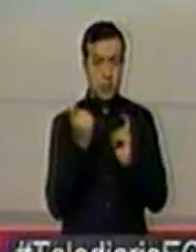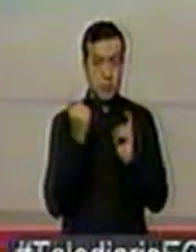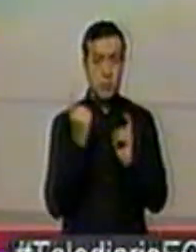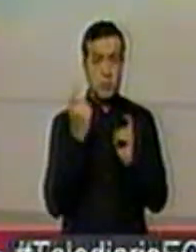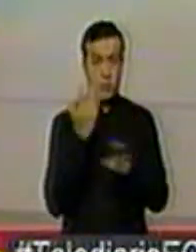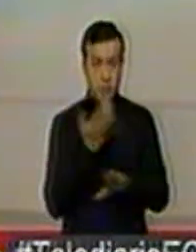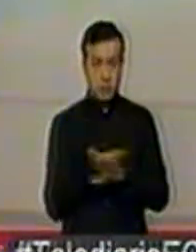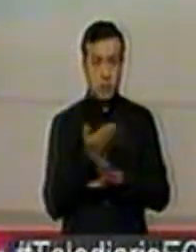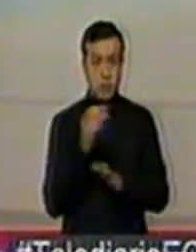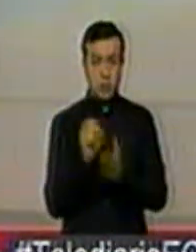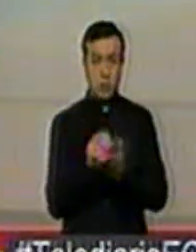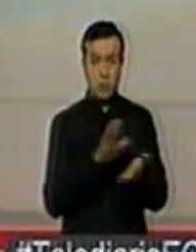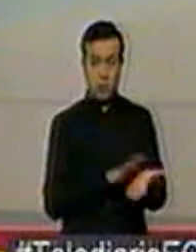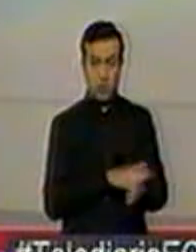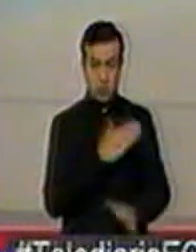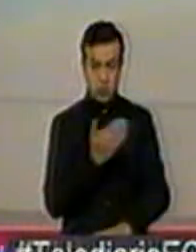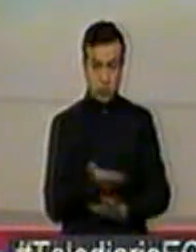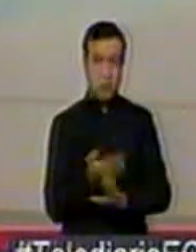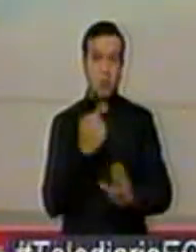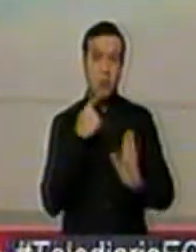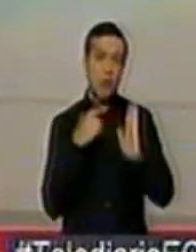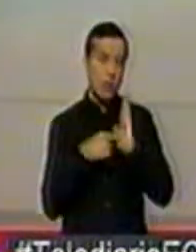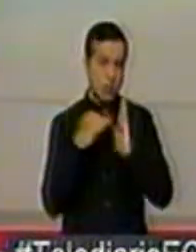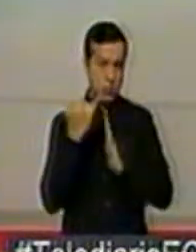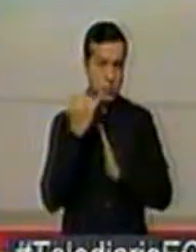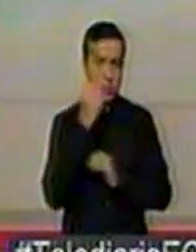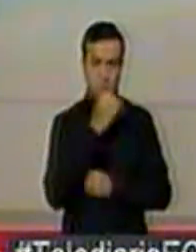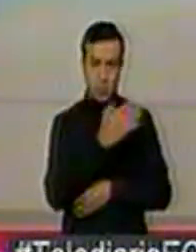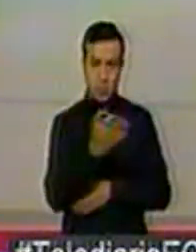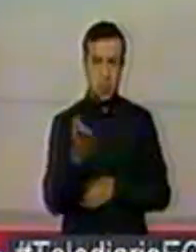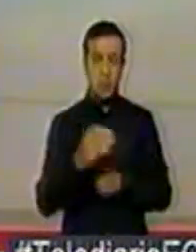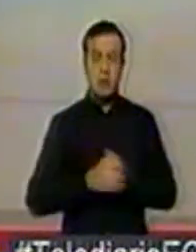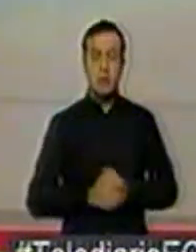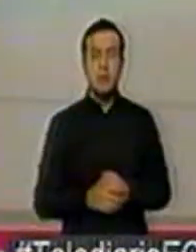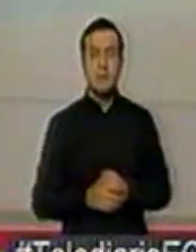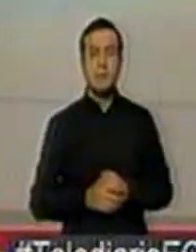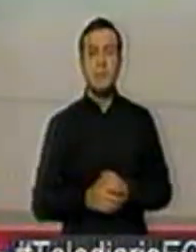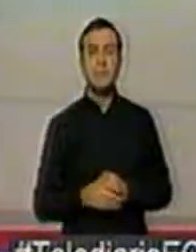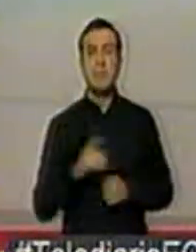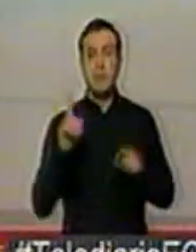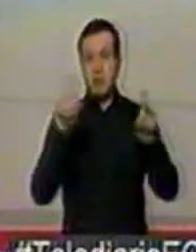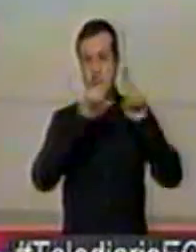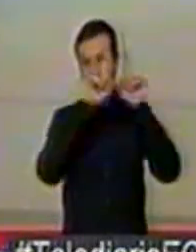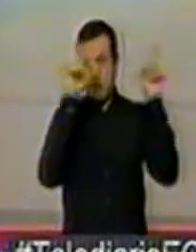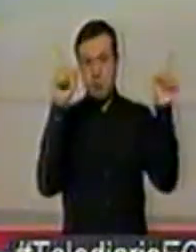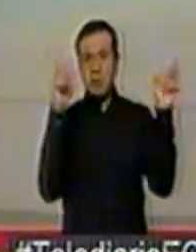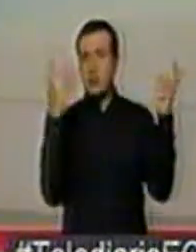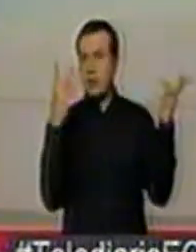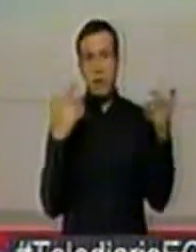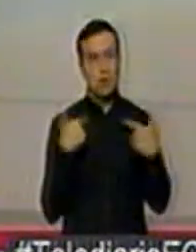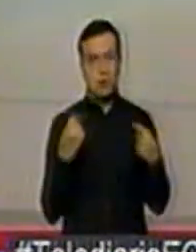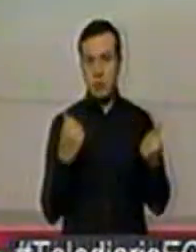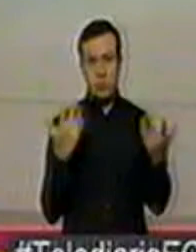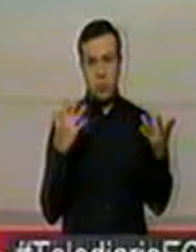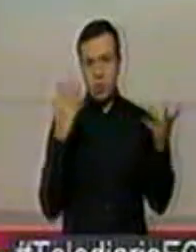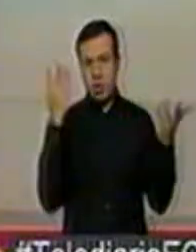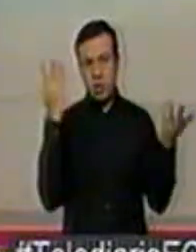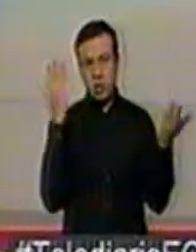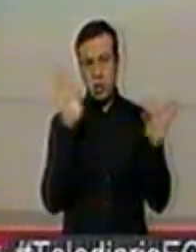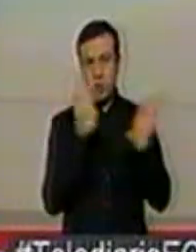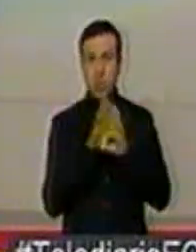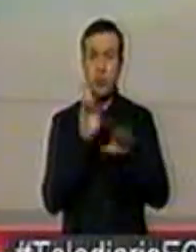se va a presentar en el proyecto que hoy era el pleno de la asamblea nacional en los próximos días una empresa en liquidación en el listado de la